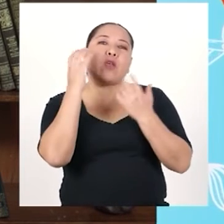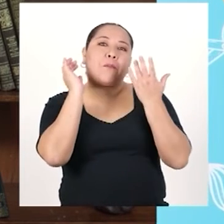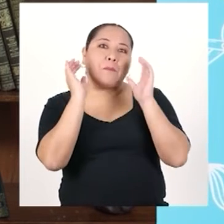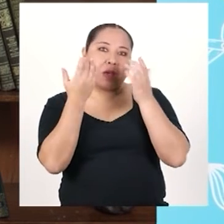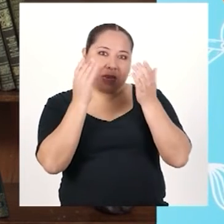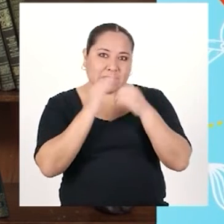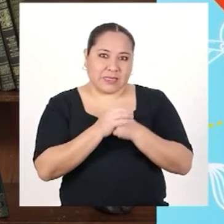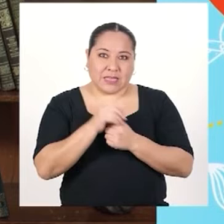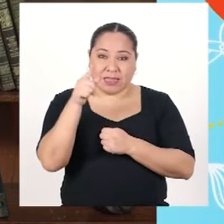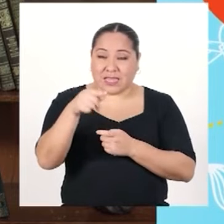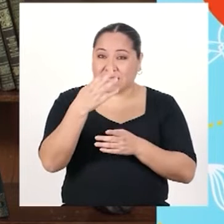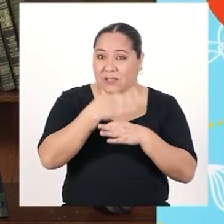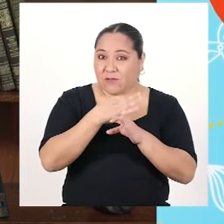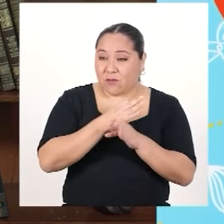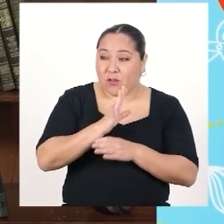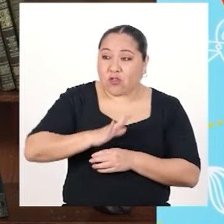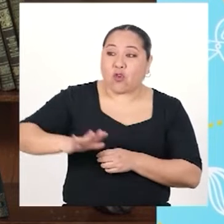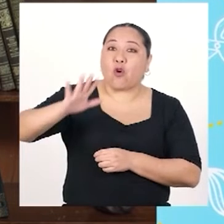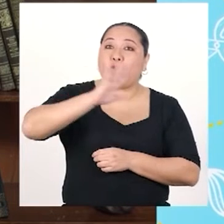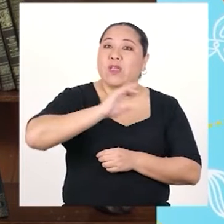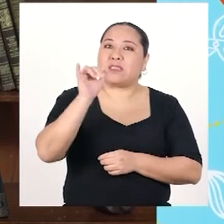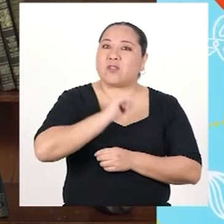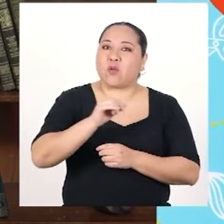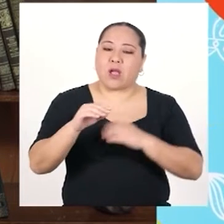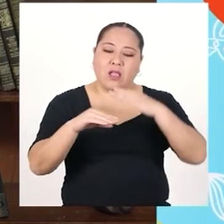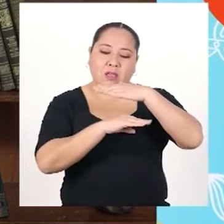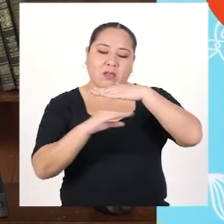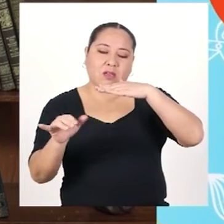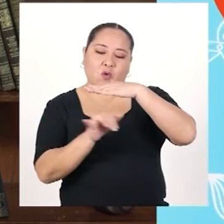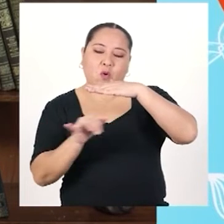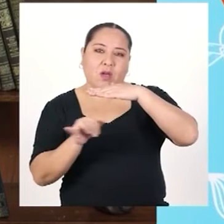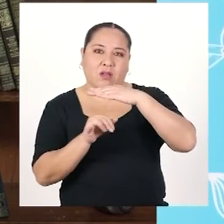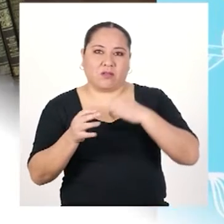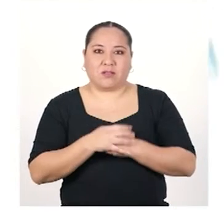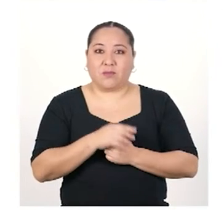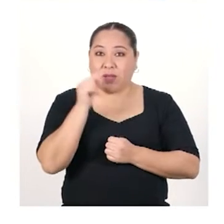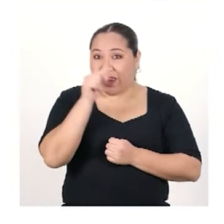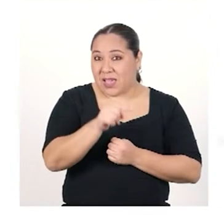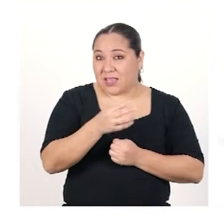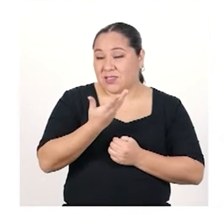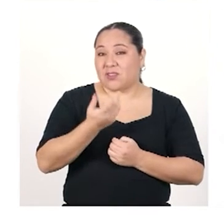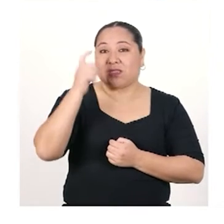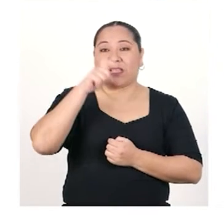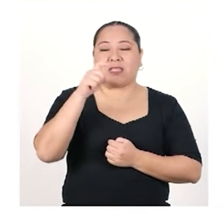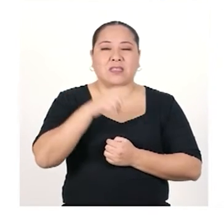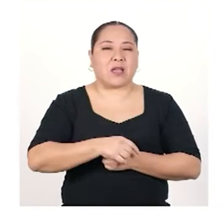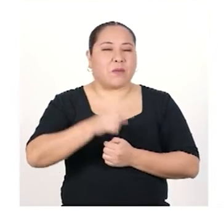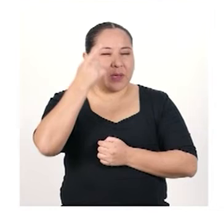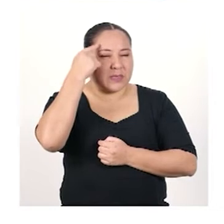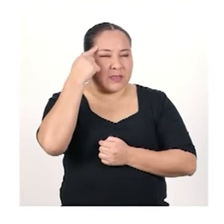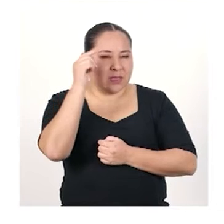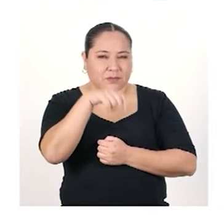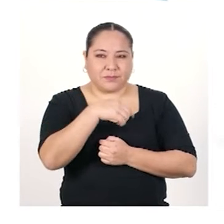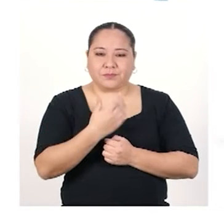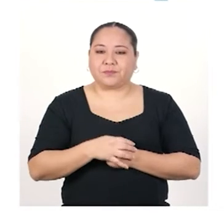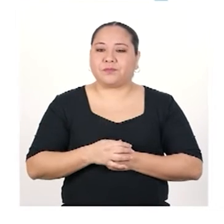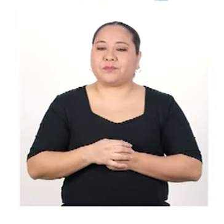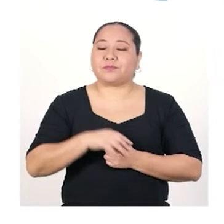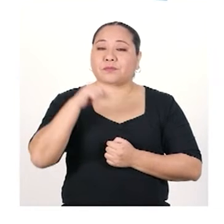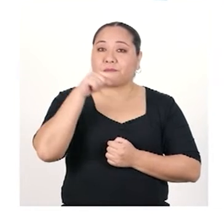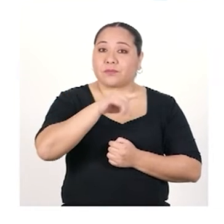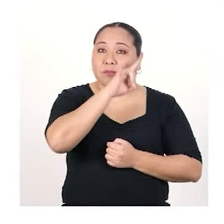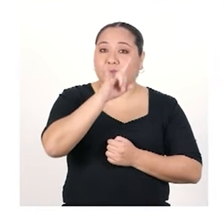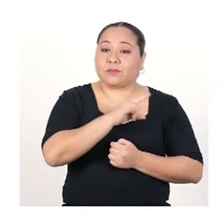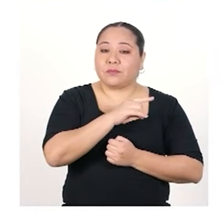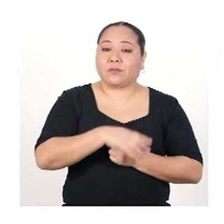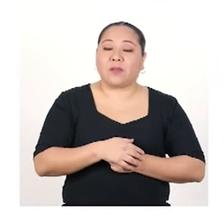otras equivalentes de tal manera que todas tengan el mismo denominador. Para esto, consideramos los siguientes casos.